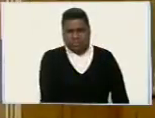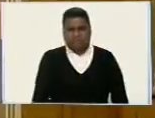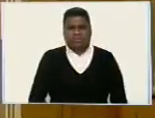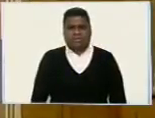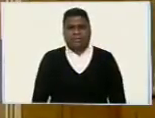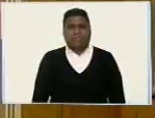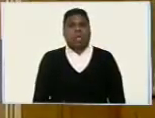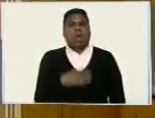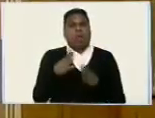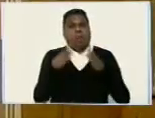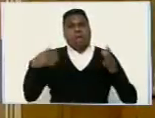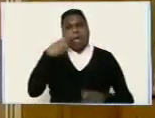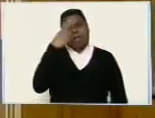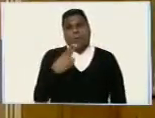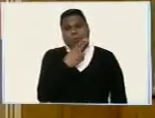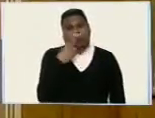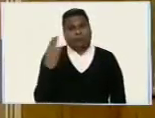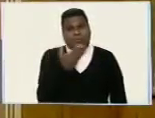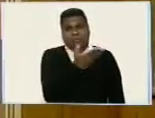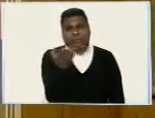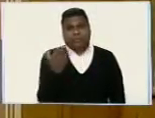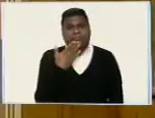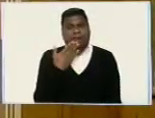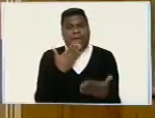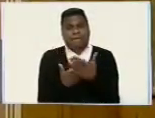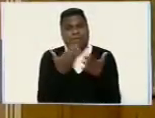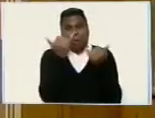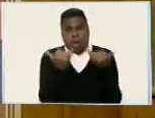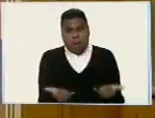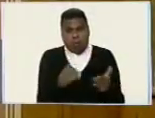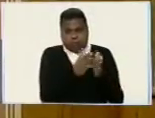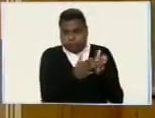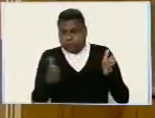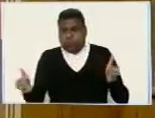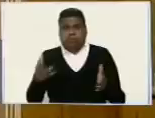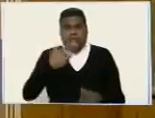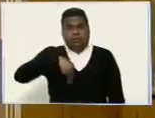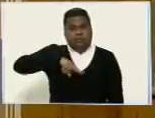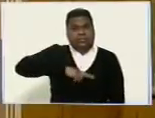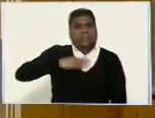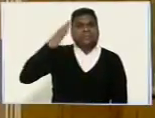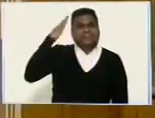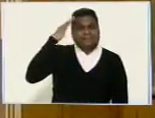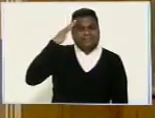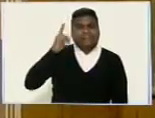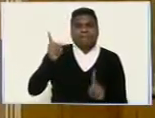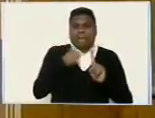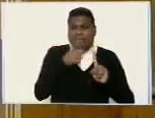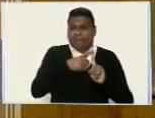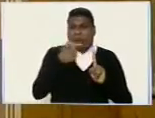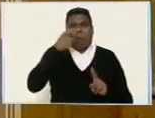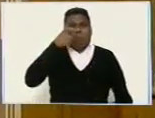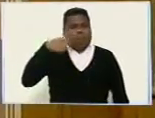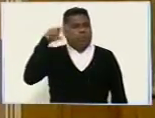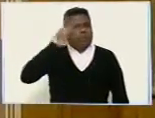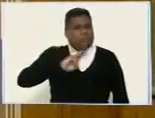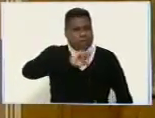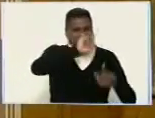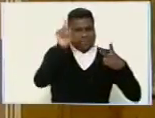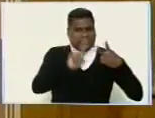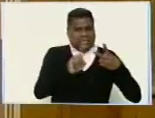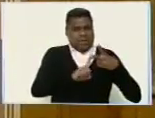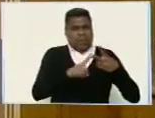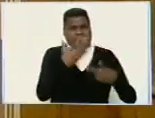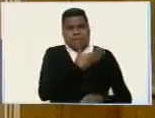gran compromiso, se los pido a todos, el que a partir de hoy asumimos, primero con el pueblo de Venezuela, segundo con